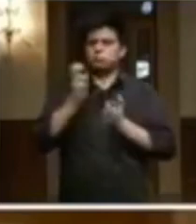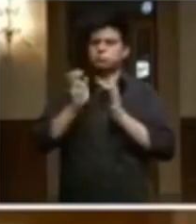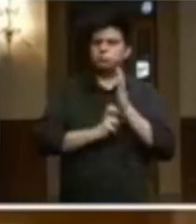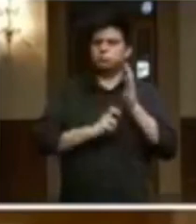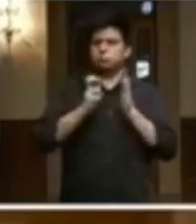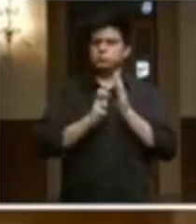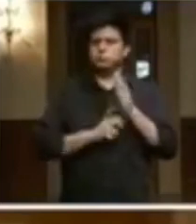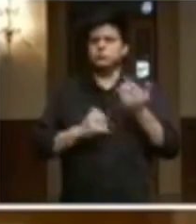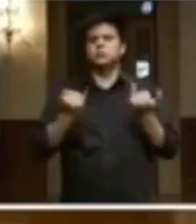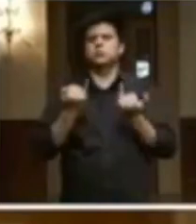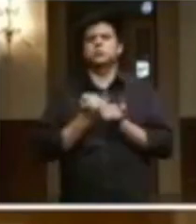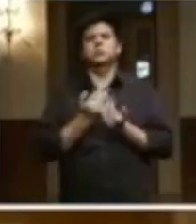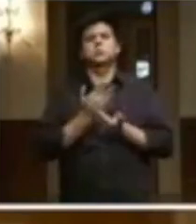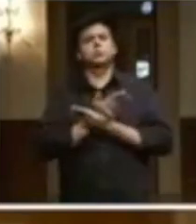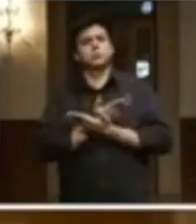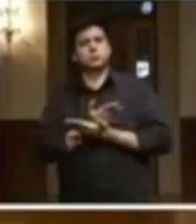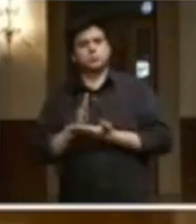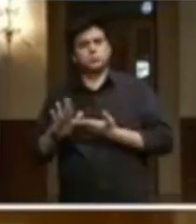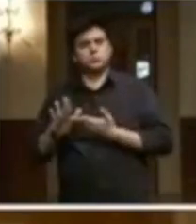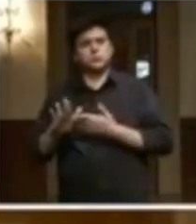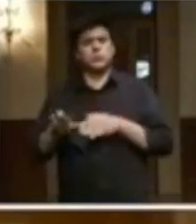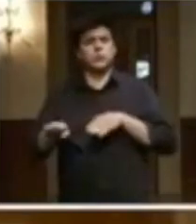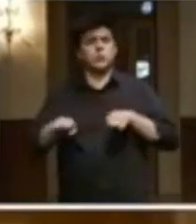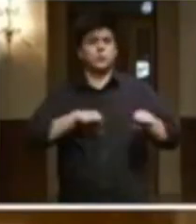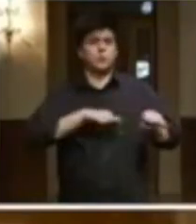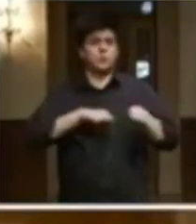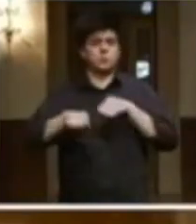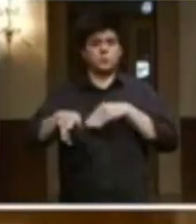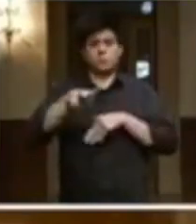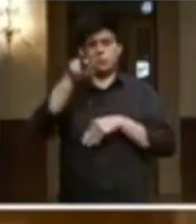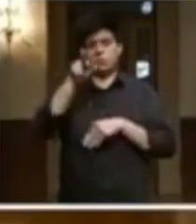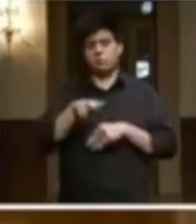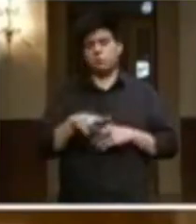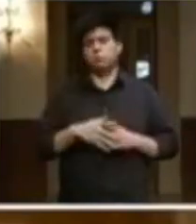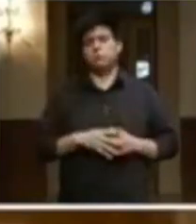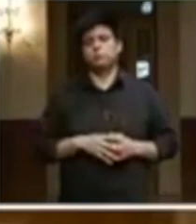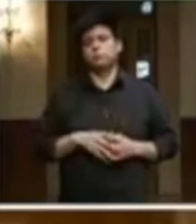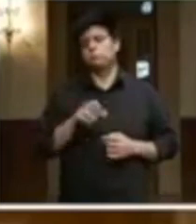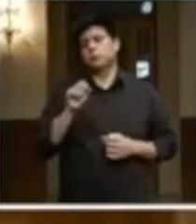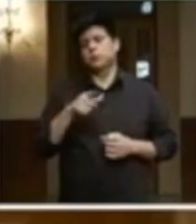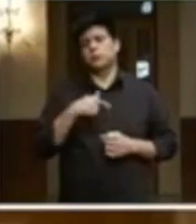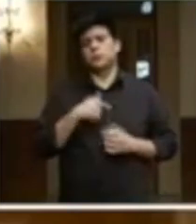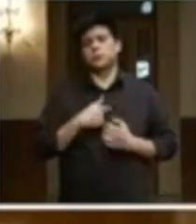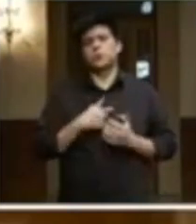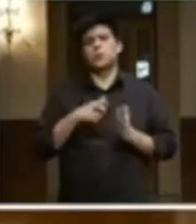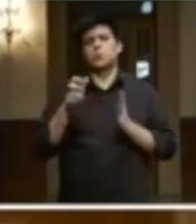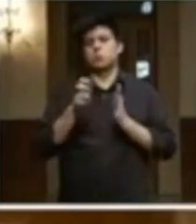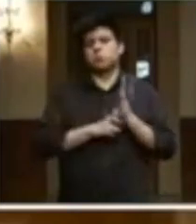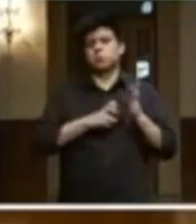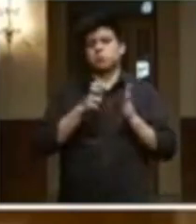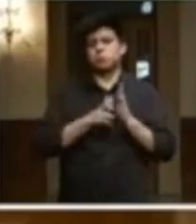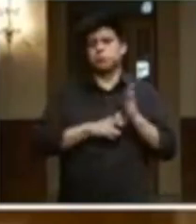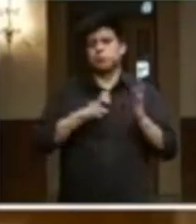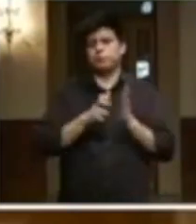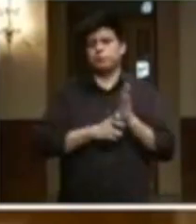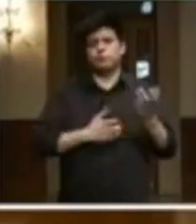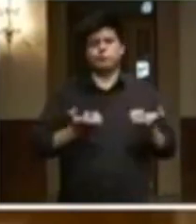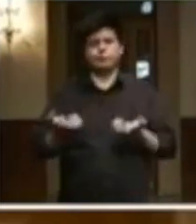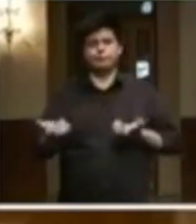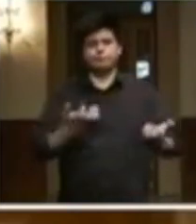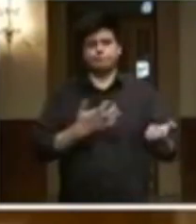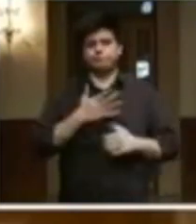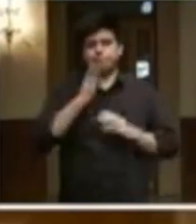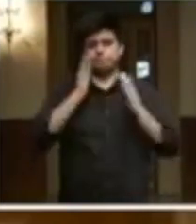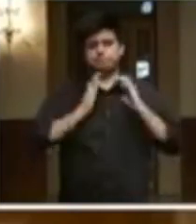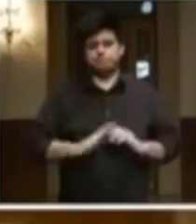Y aparte, en lo de la movilidad, pues en realidad estoy en terapia de rehabilitación, porque el